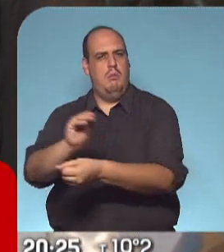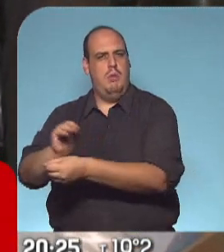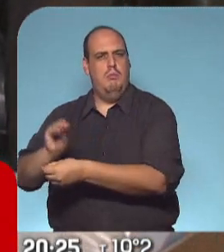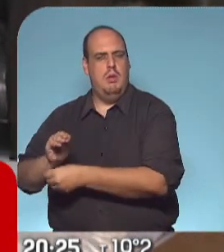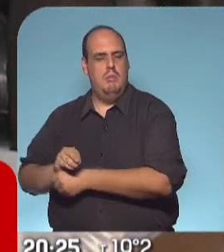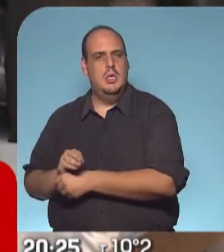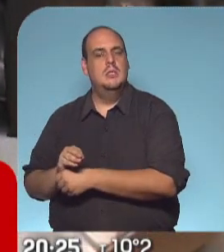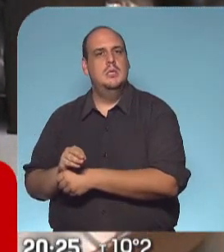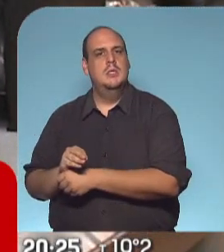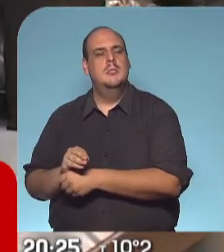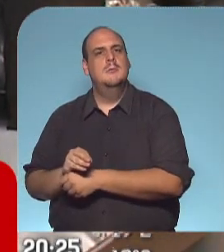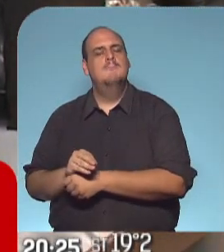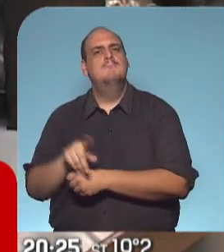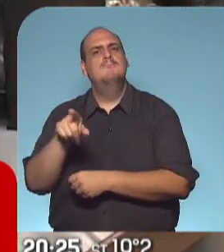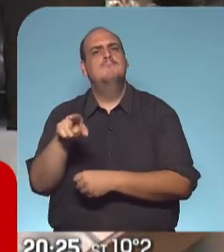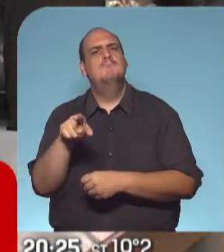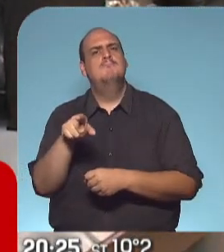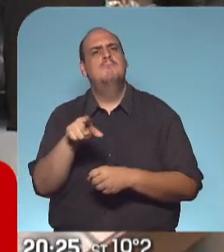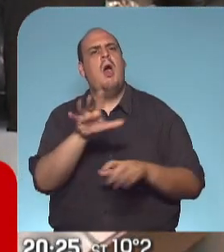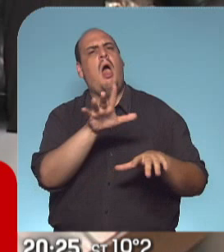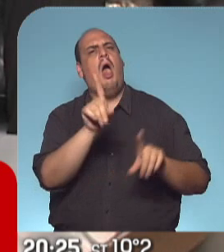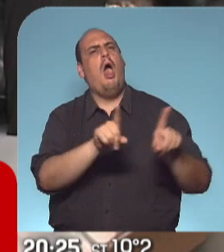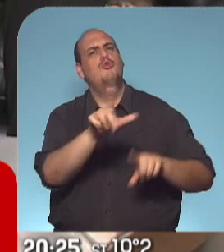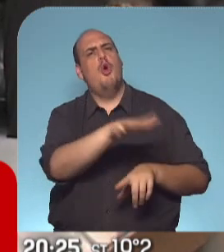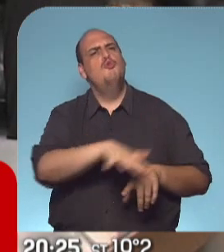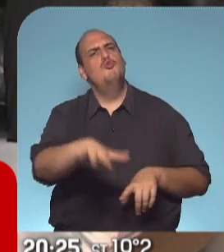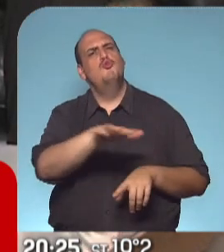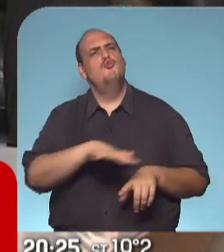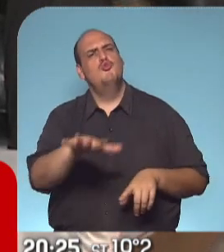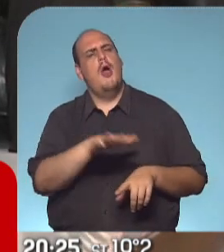sectores, ¿le preocupa la actitud de algunos sectores? Me refiero